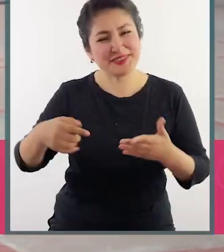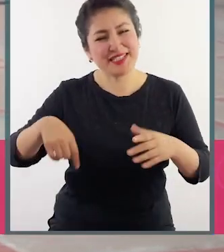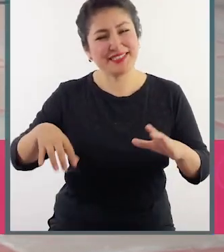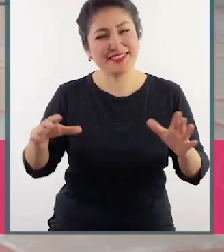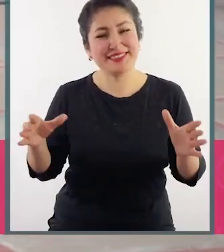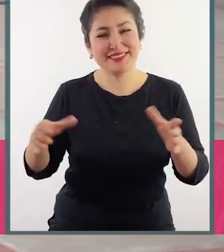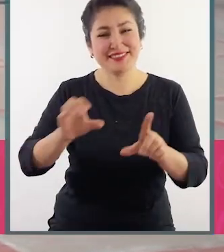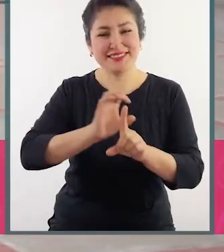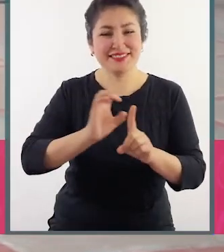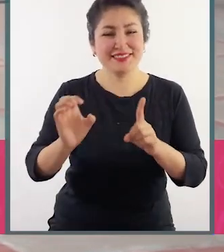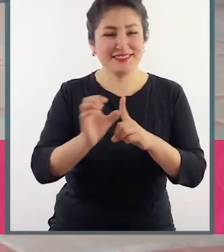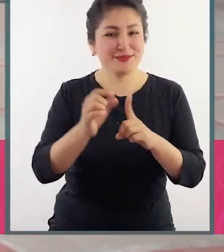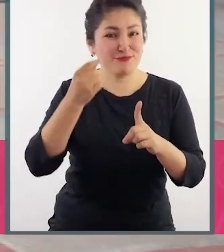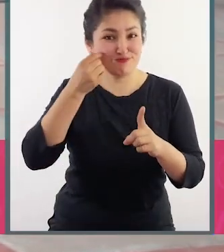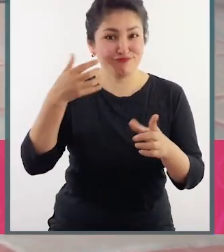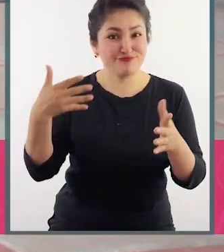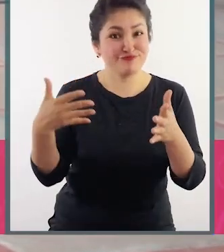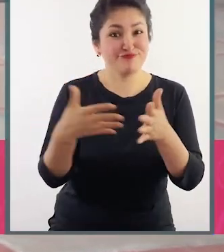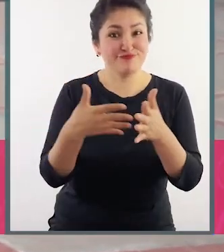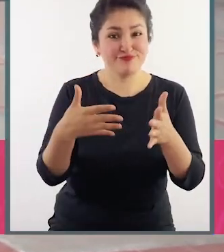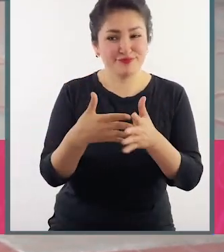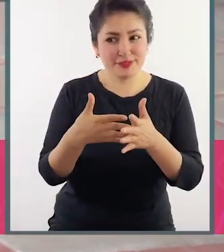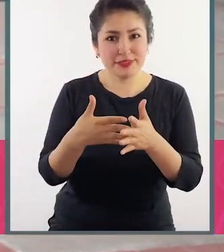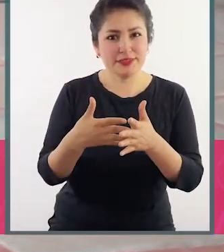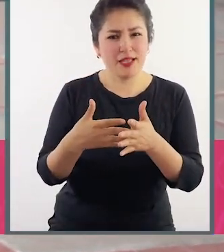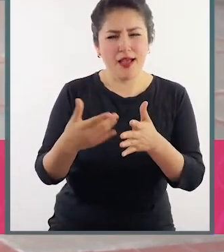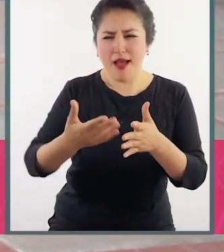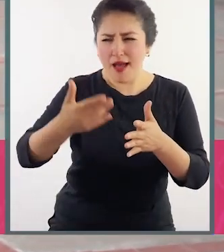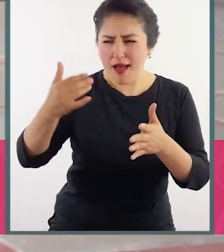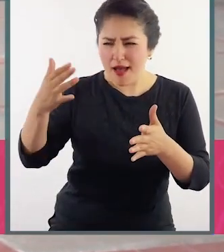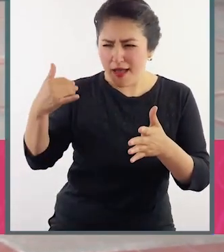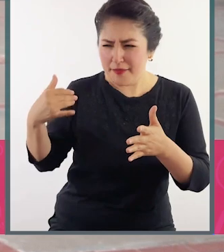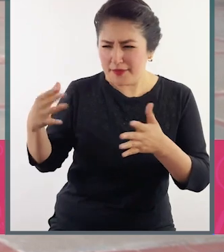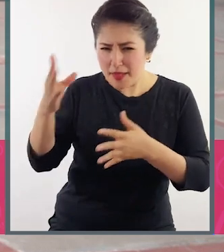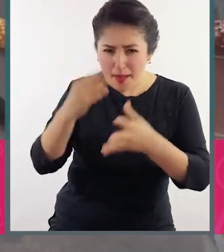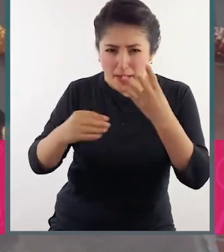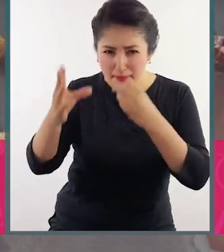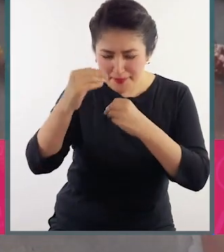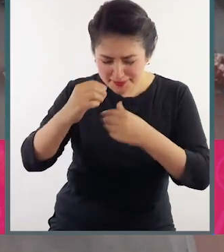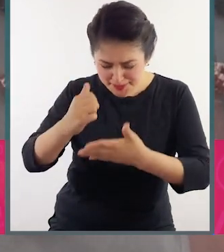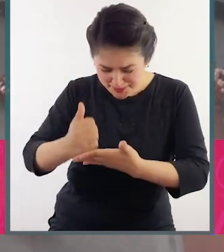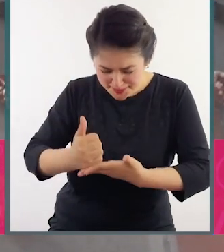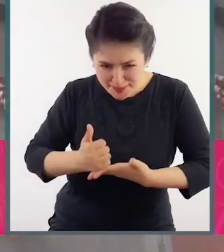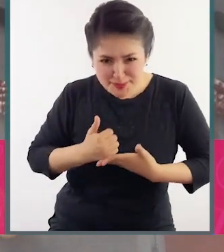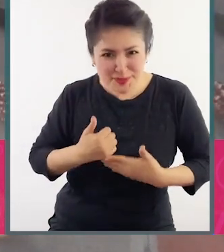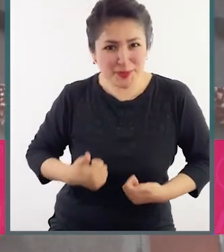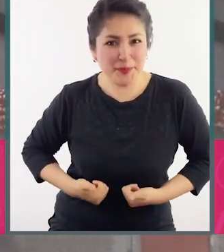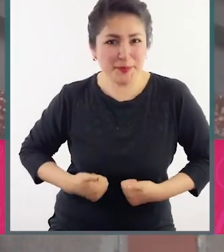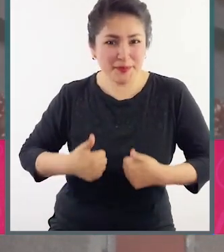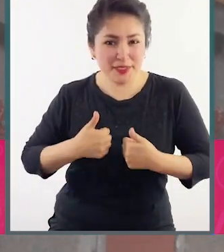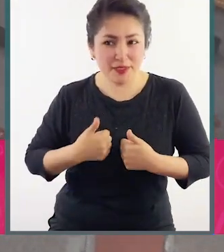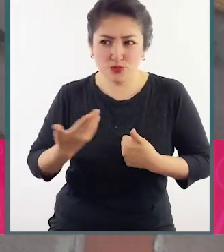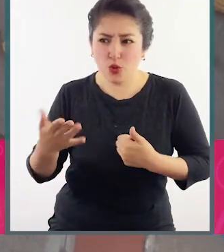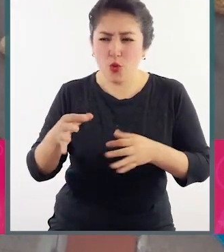Bienvenidos a la Jornada de Cultura Viva, Yachayninchik, nuestros saberes para la vida, un evento que celebra la riqueza de las culturas indígenas